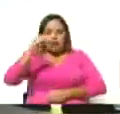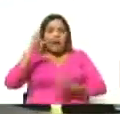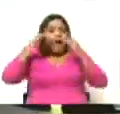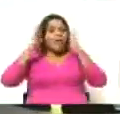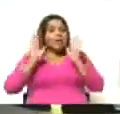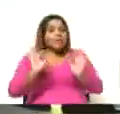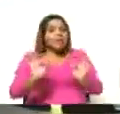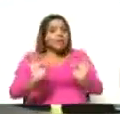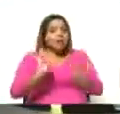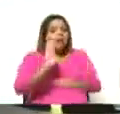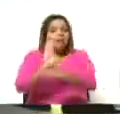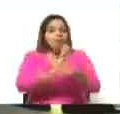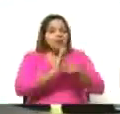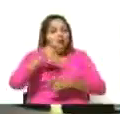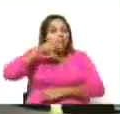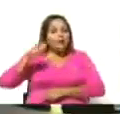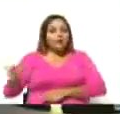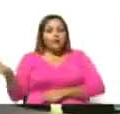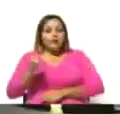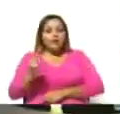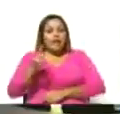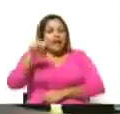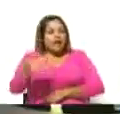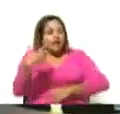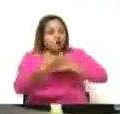atención, la protección del pueblo venezolano en estas